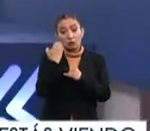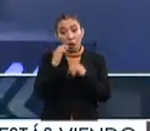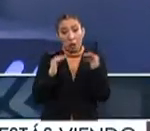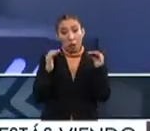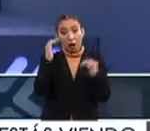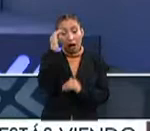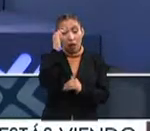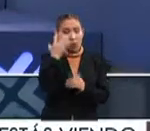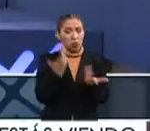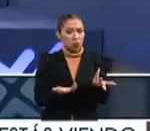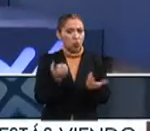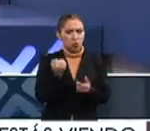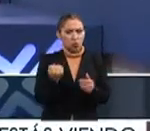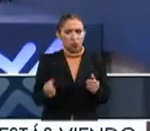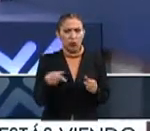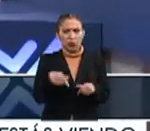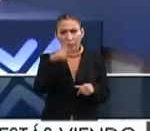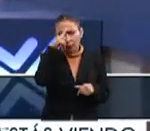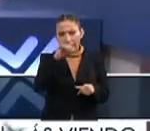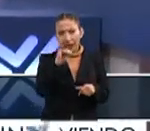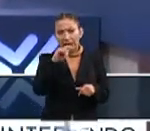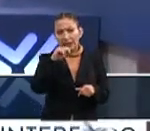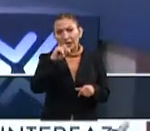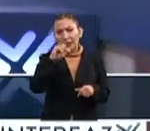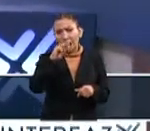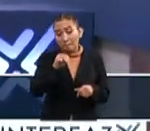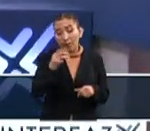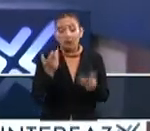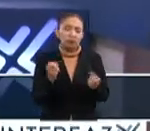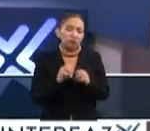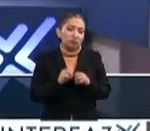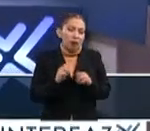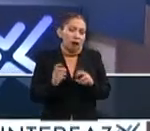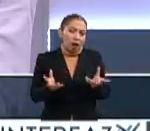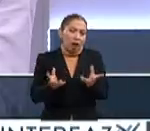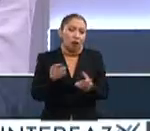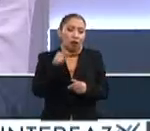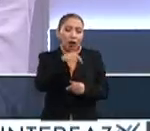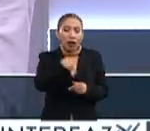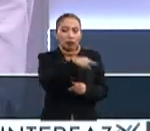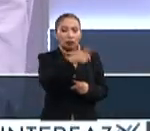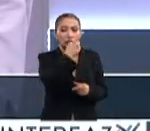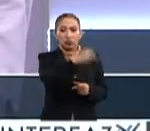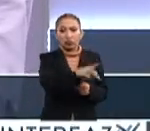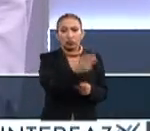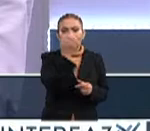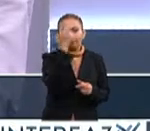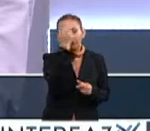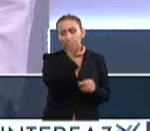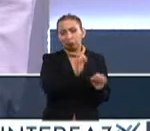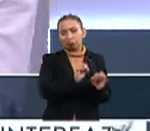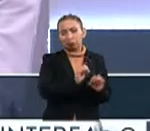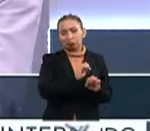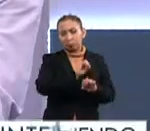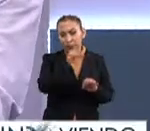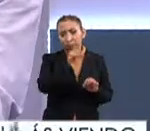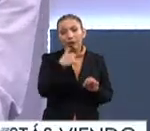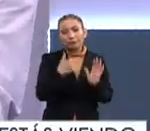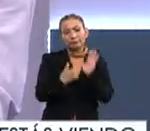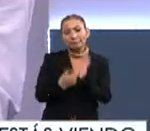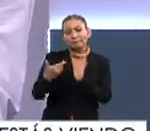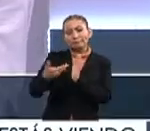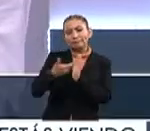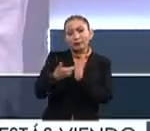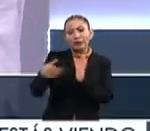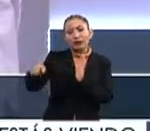más de mayor prestigio en nuestro país, el ITAM, y que por supuesto ellos con su expertise poner sobre